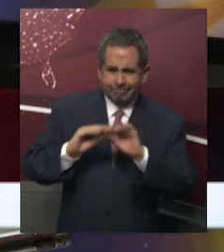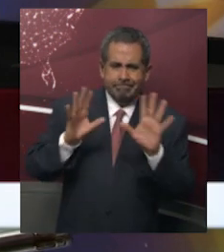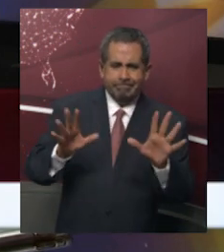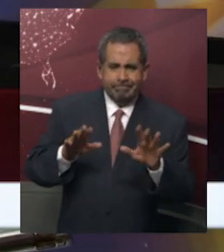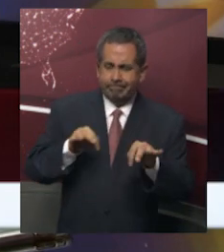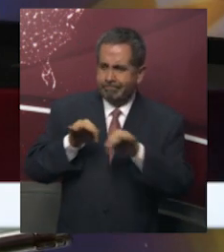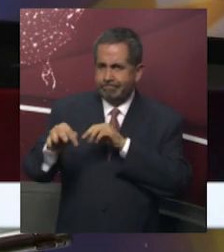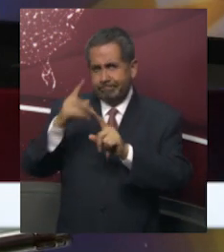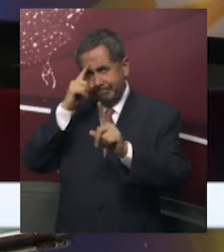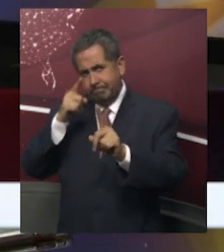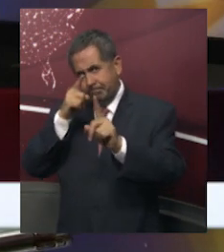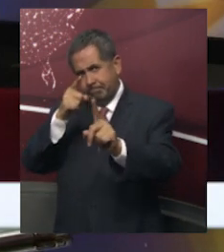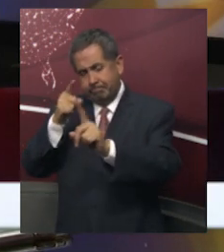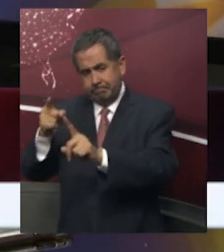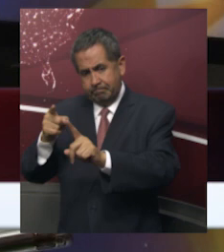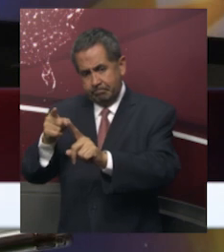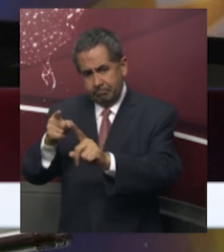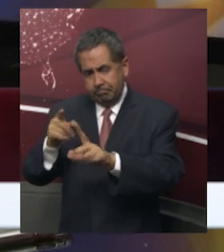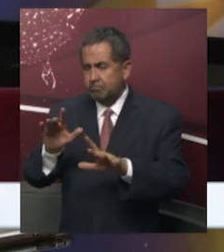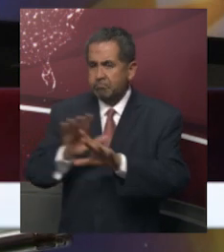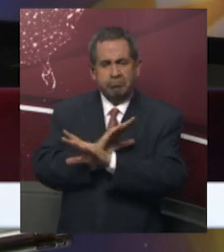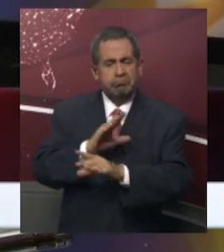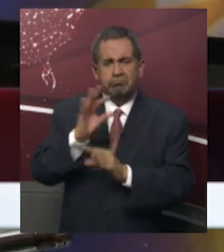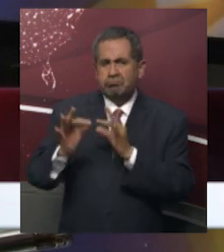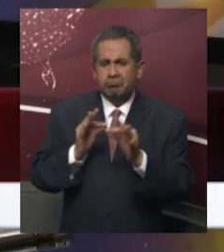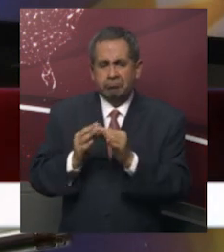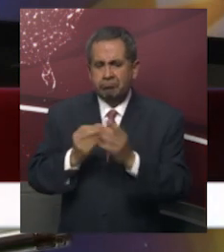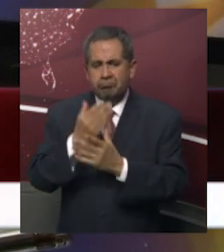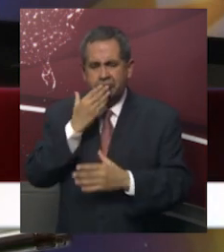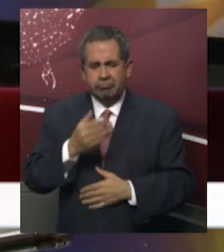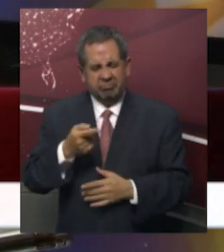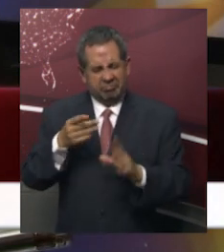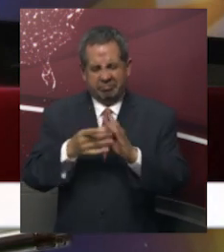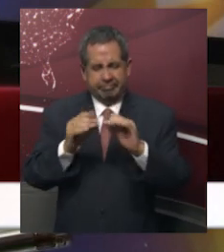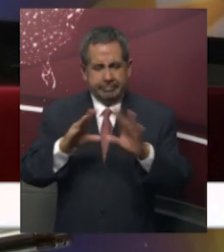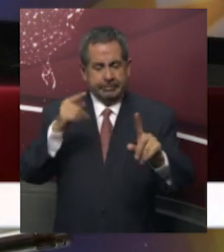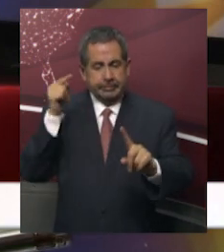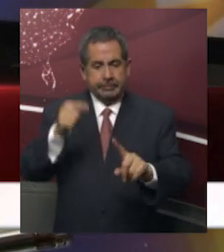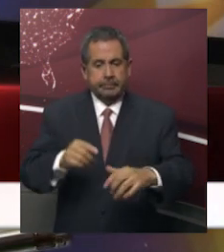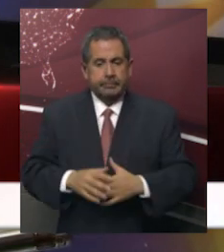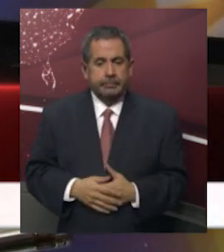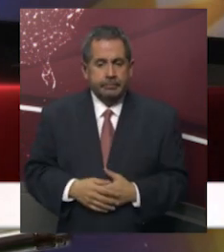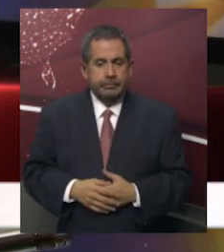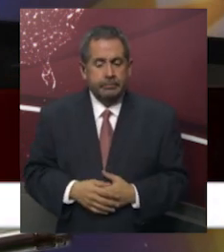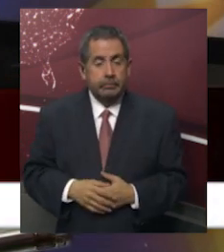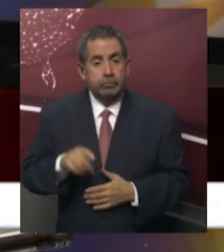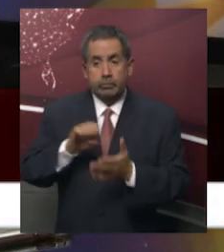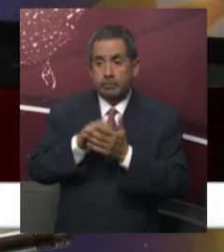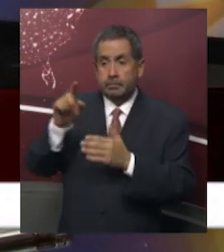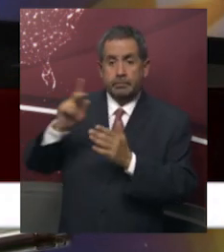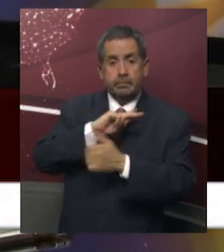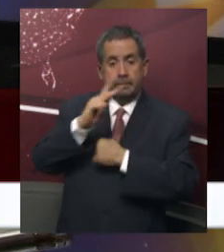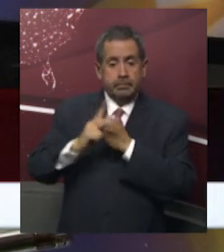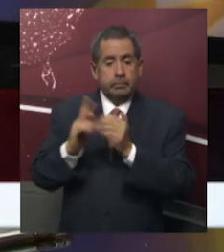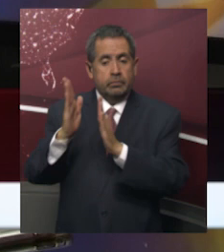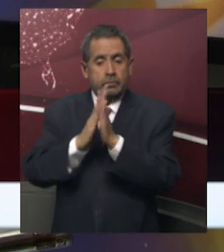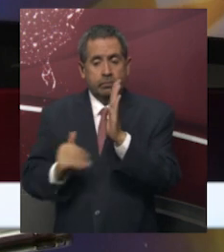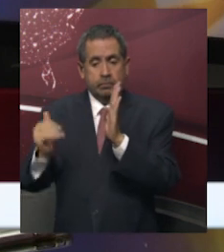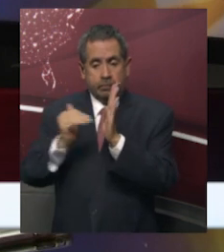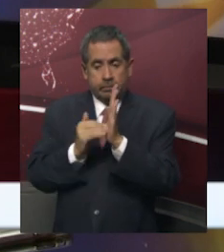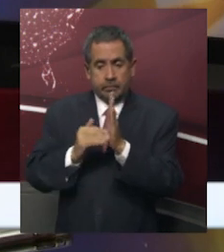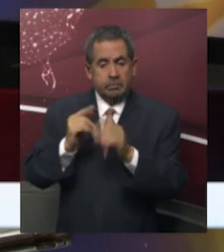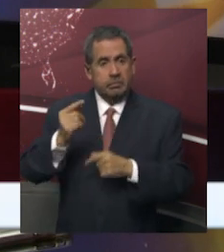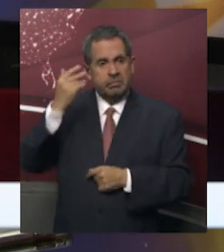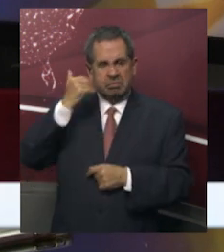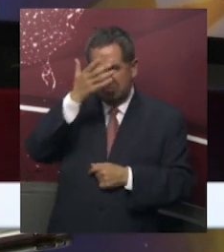en la misma dirección, las cosas cambian. Mira, pongamos ejemplos muy concretos. Nueva Zelanda. Nueva Zelanda sufrió un ataque terrorista,